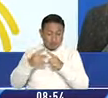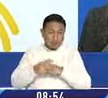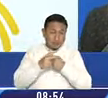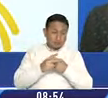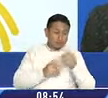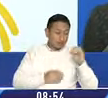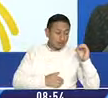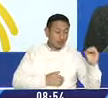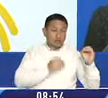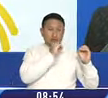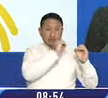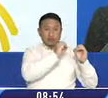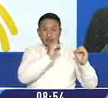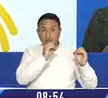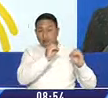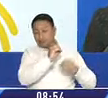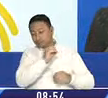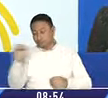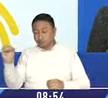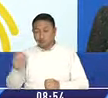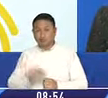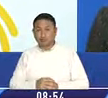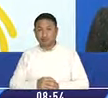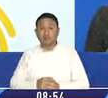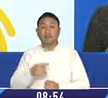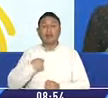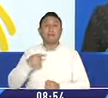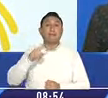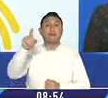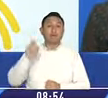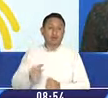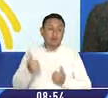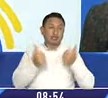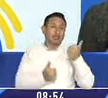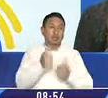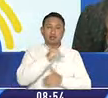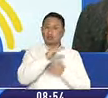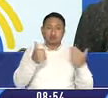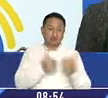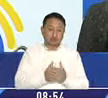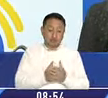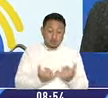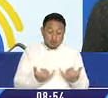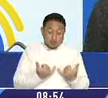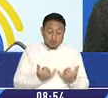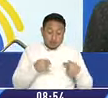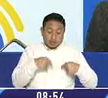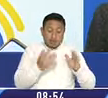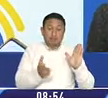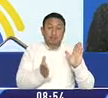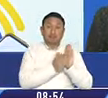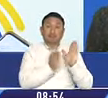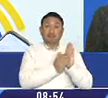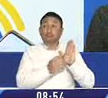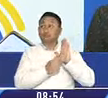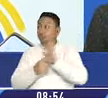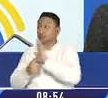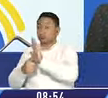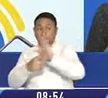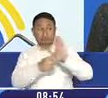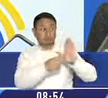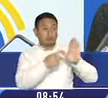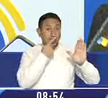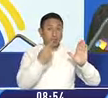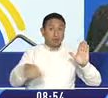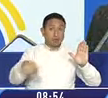de los candidatos como de las preguntas del referéndum. El día de hoy se pudo demostrar públicamente que todas estas